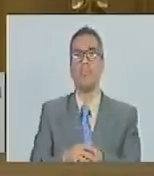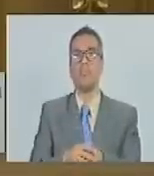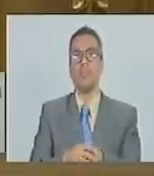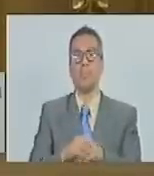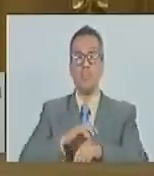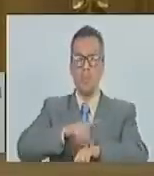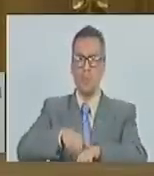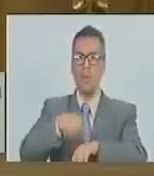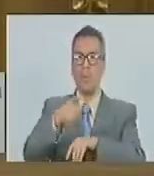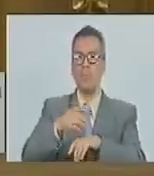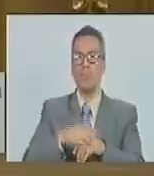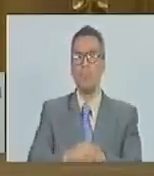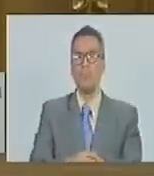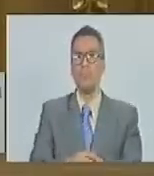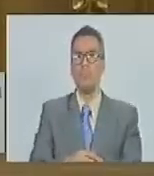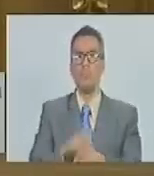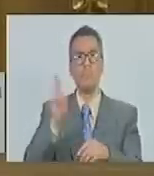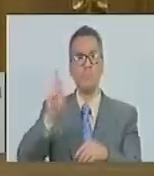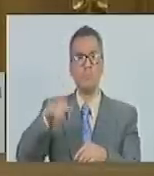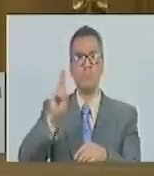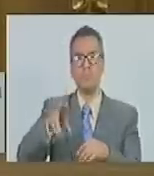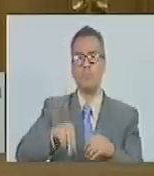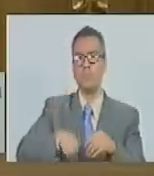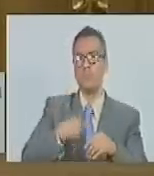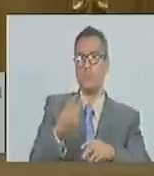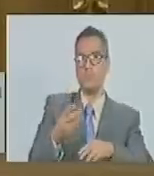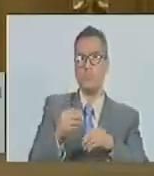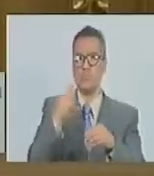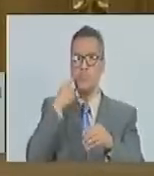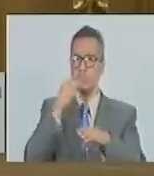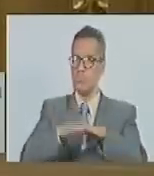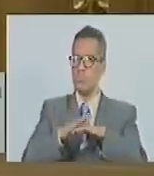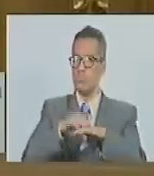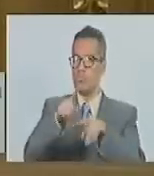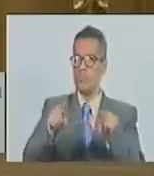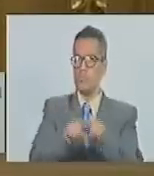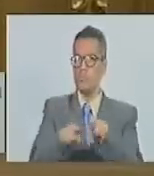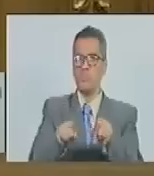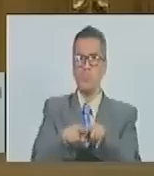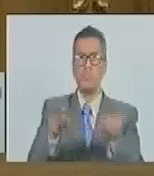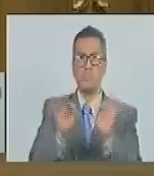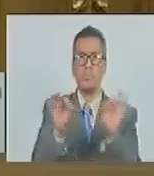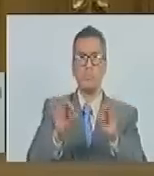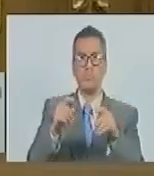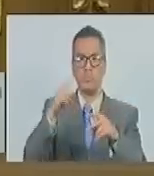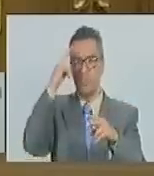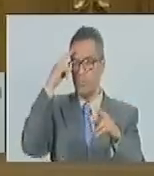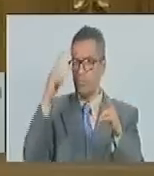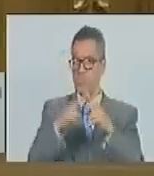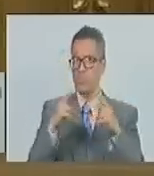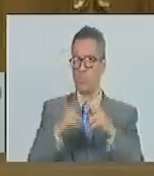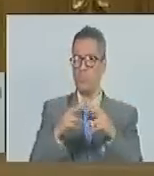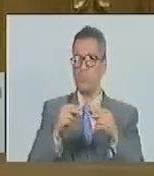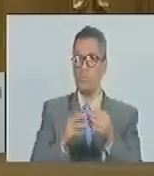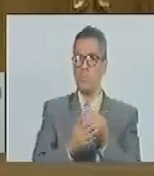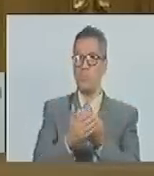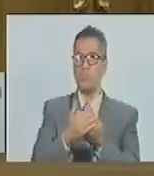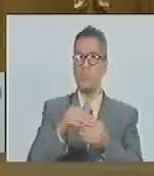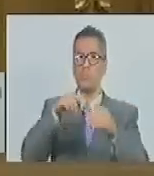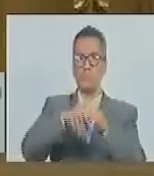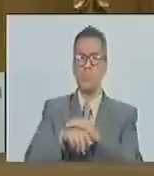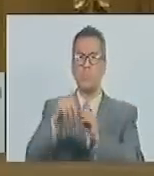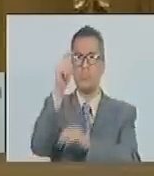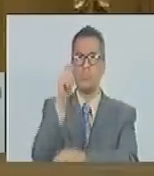Y a partir de allí, nunca había ocurrido algo semejante, que se desconociera la inmunidad de jurisdicción